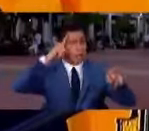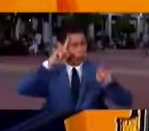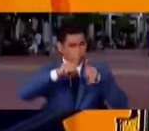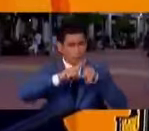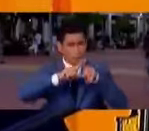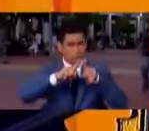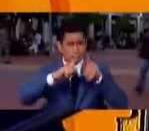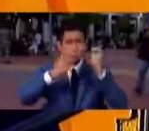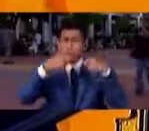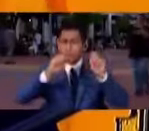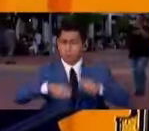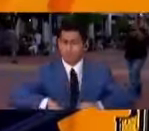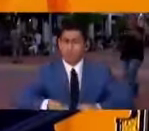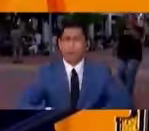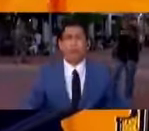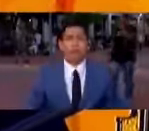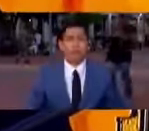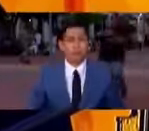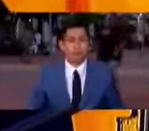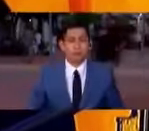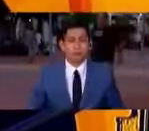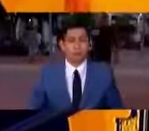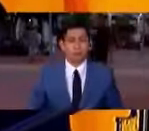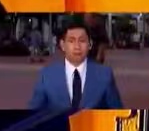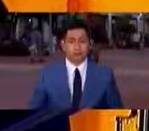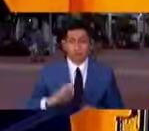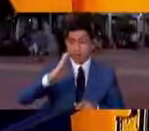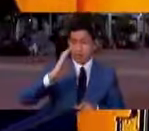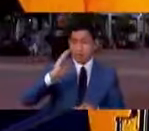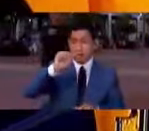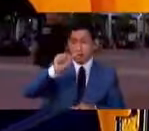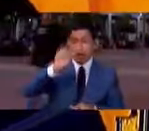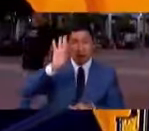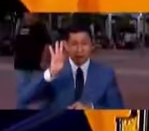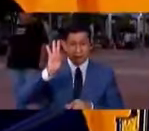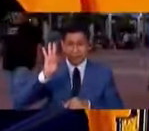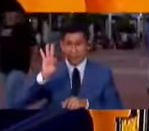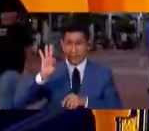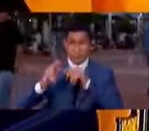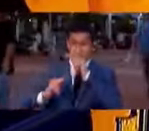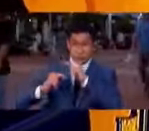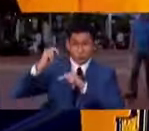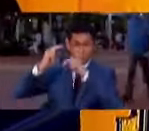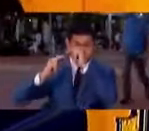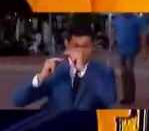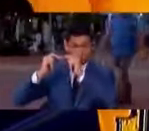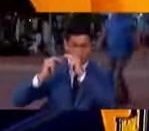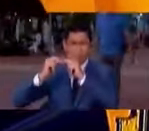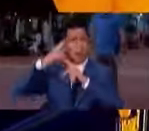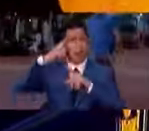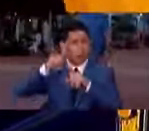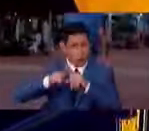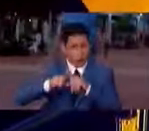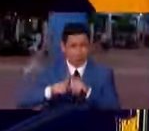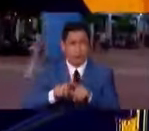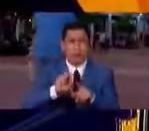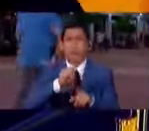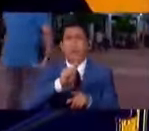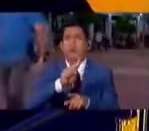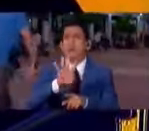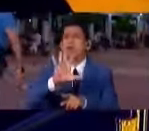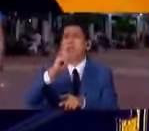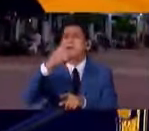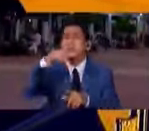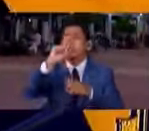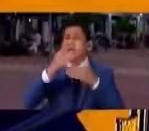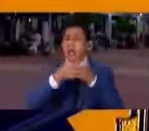11.9. Obras CAF, que son parte de las obras del municipio con los multilaterales, 125 millones de